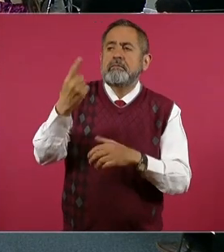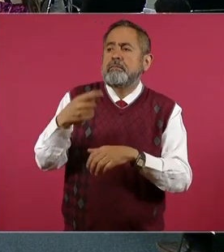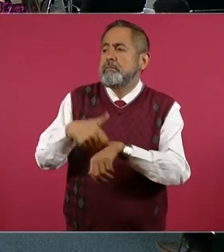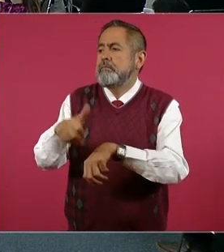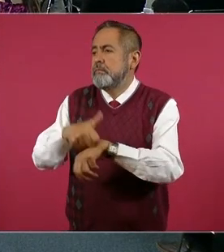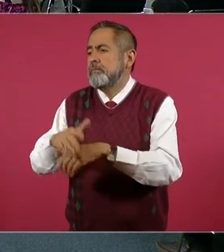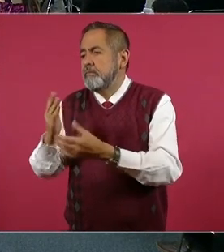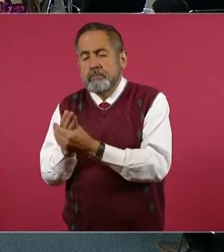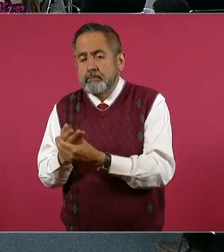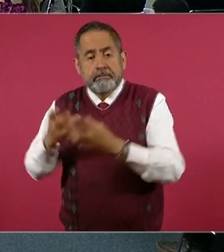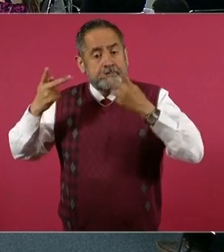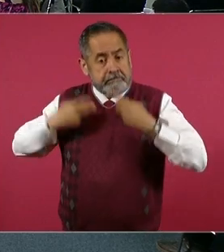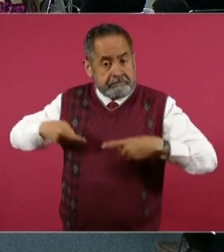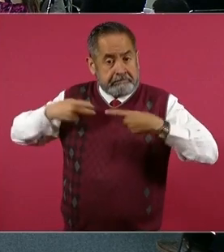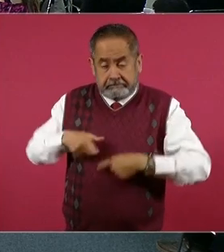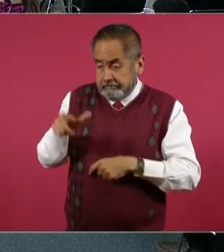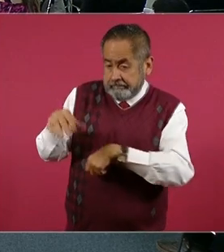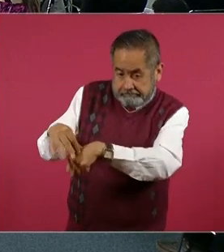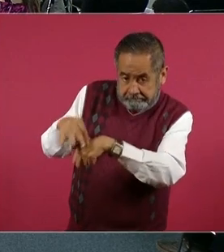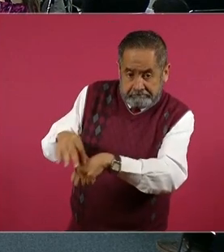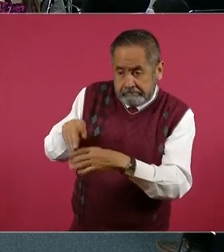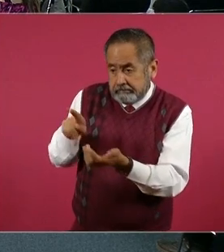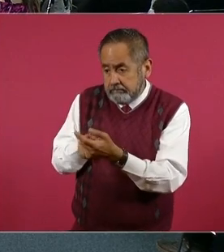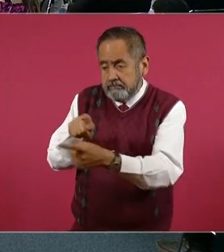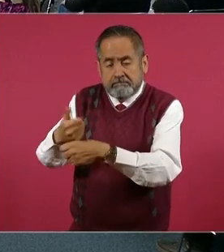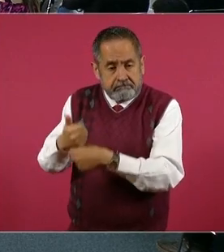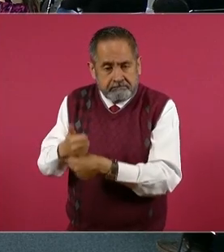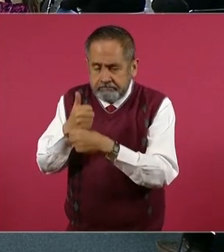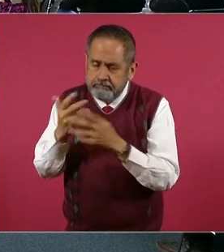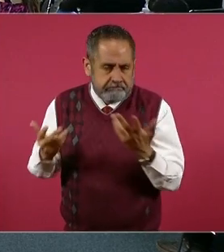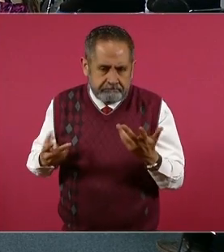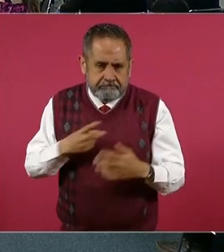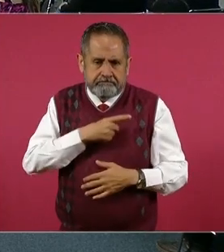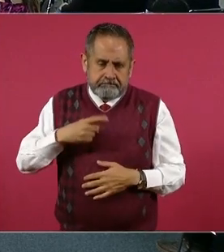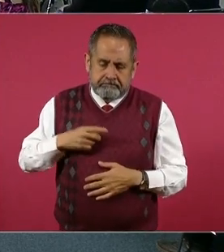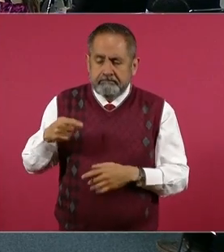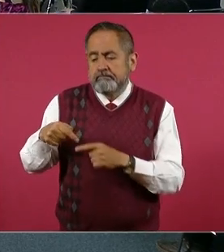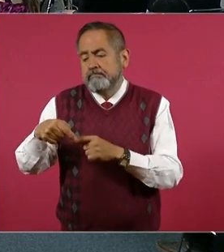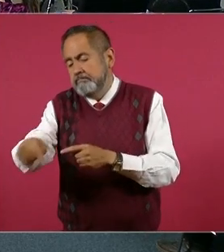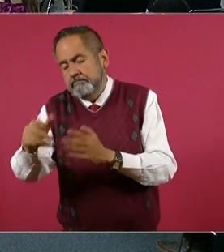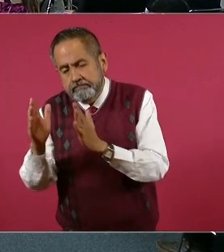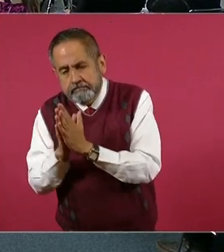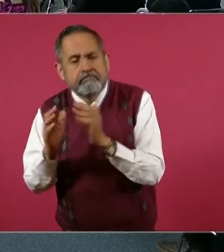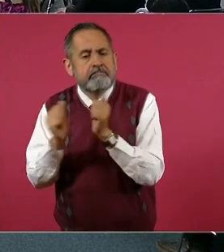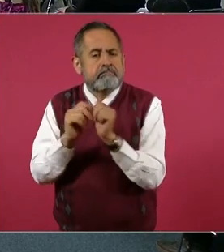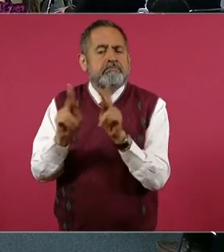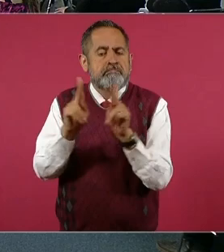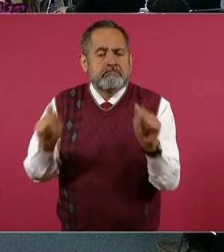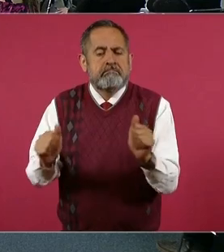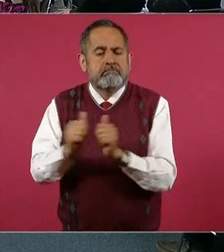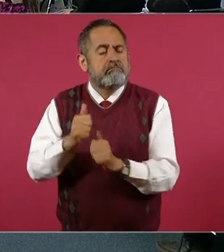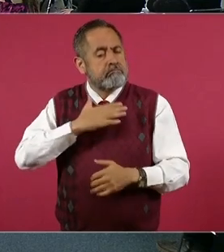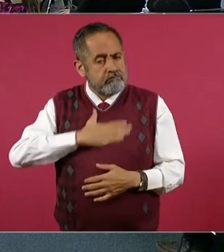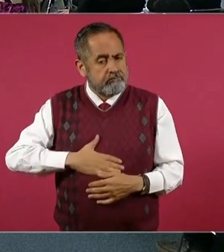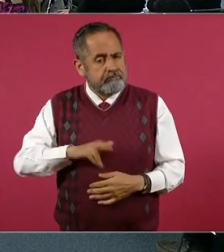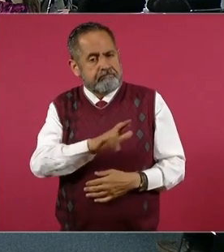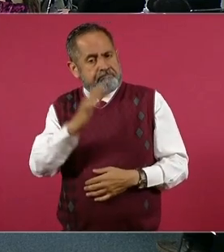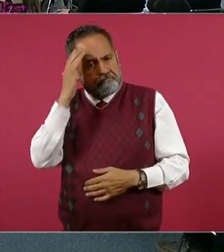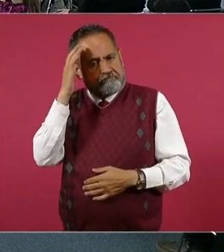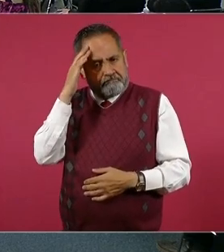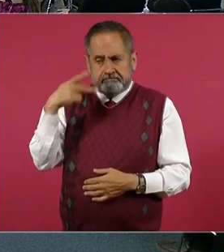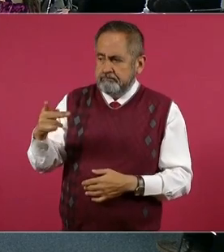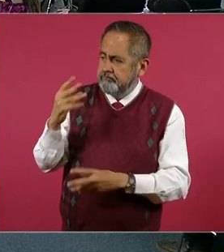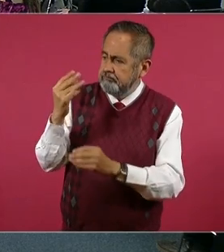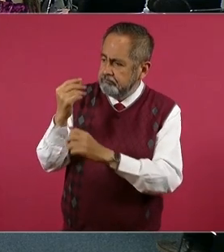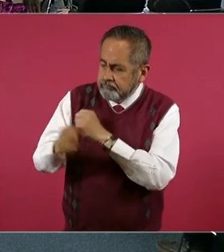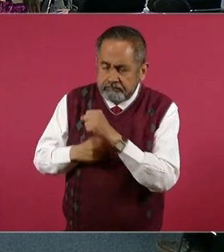expedientes, son hombres que han sufrido y que merecen vivir sus años restantes con dignidad y paz. Una justicia completa y el reconocimiento pleno de sus